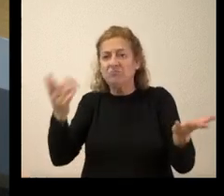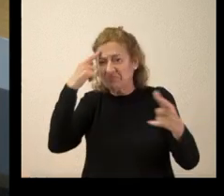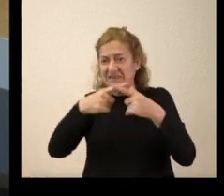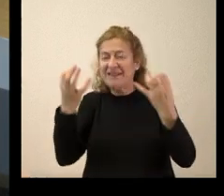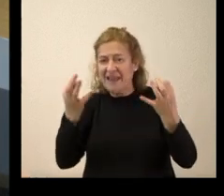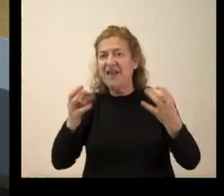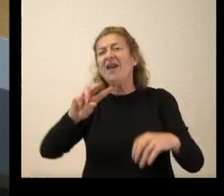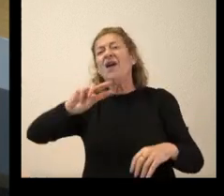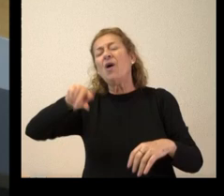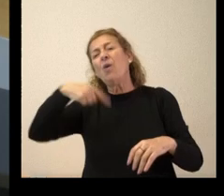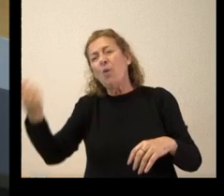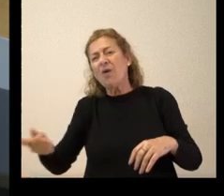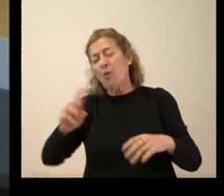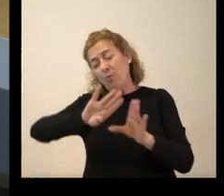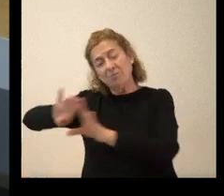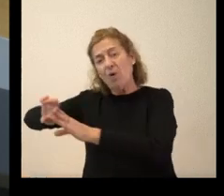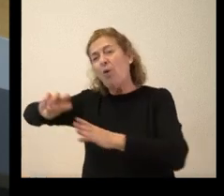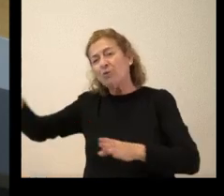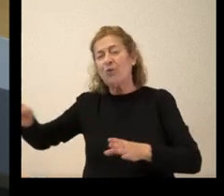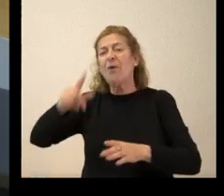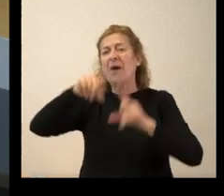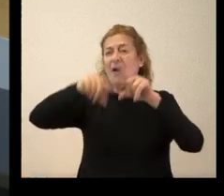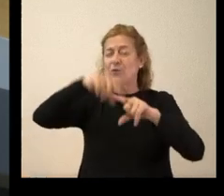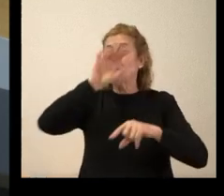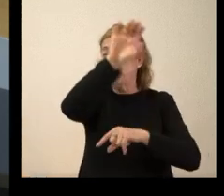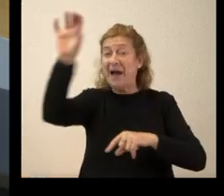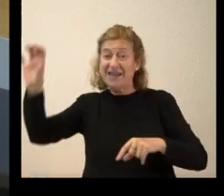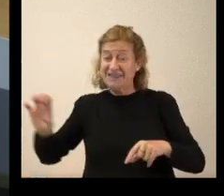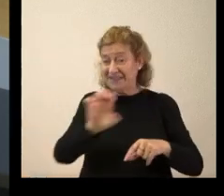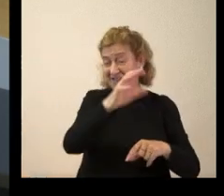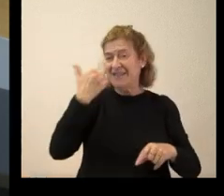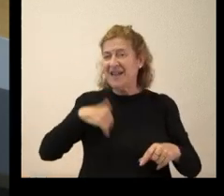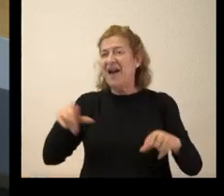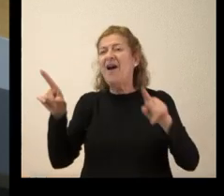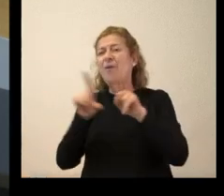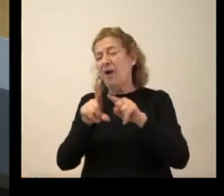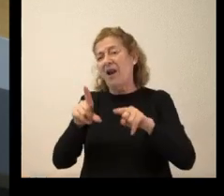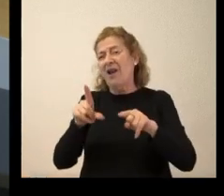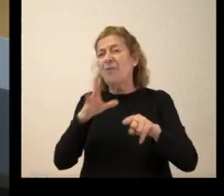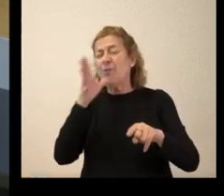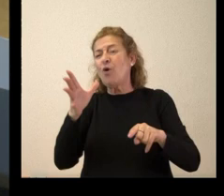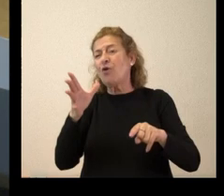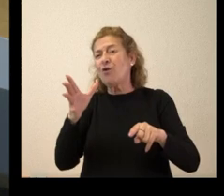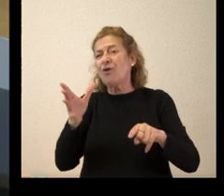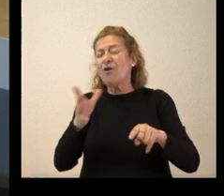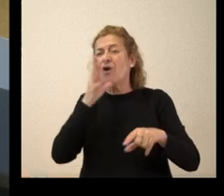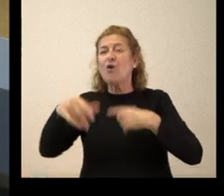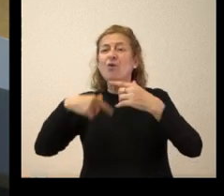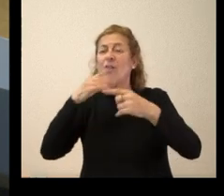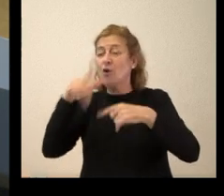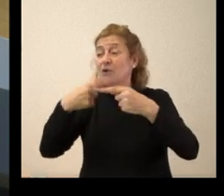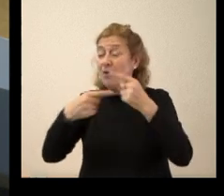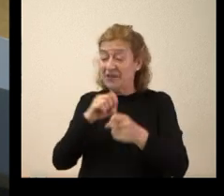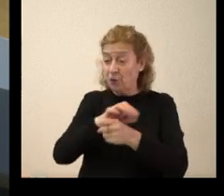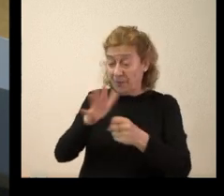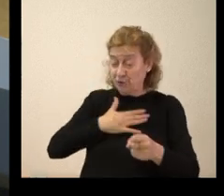ya por otro lado en varios países ya se están brindando por las consecuencias que puede tener la nueva situación de la comida en